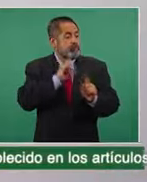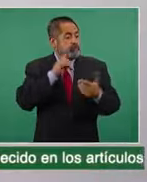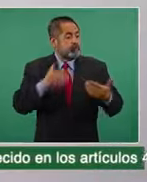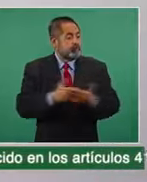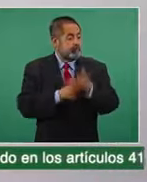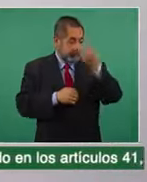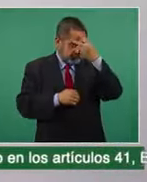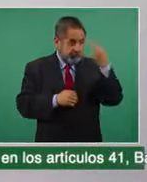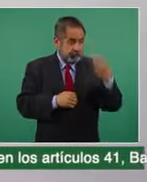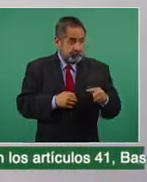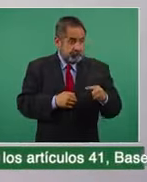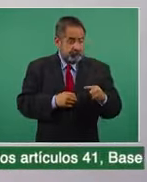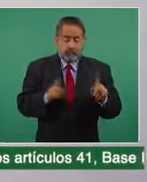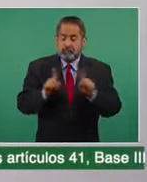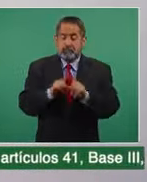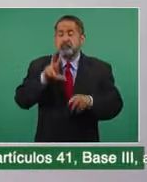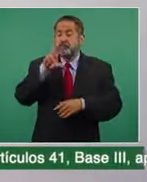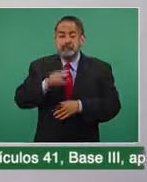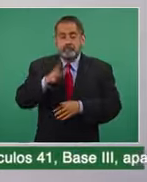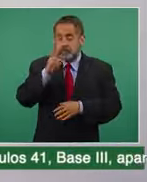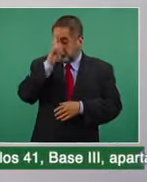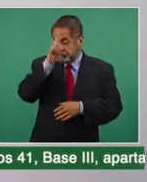No se permitía.